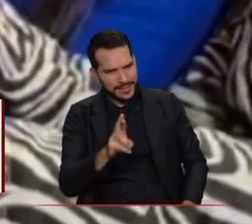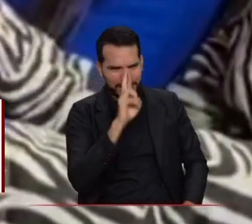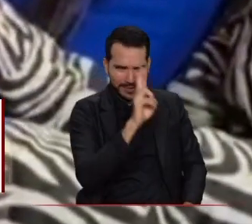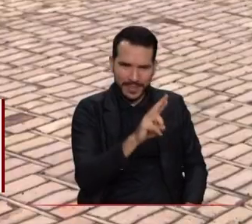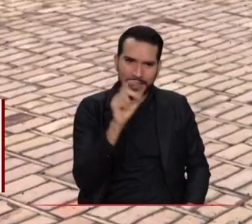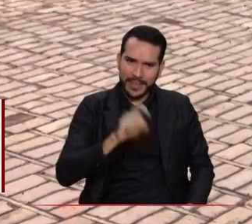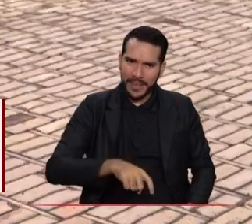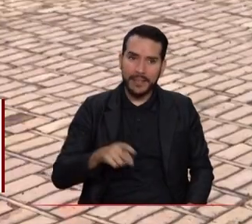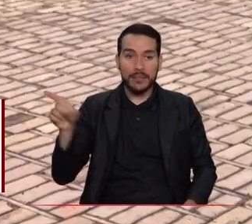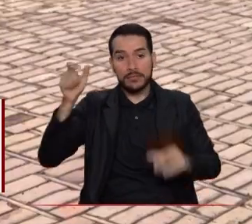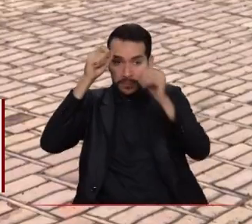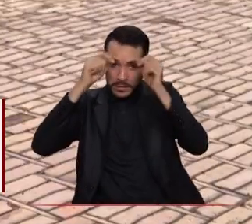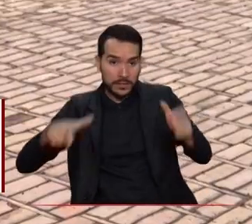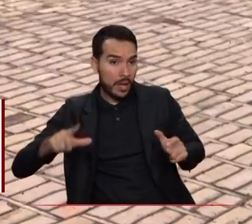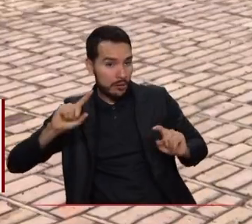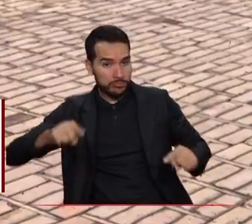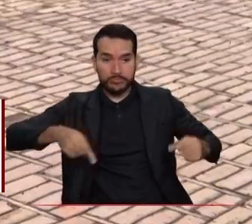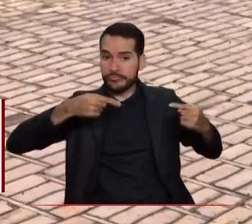hacerla.